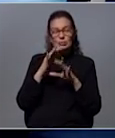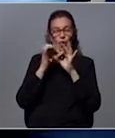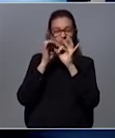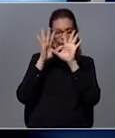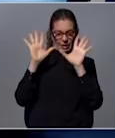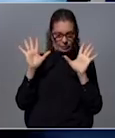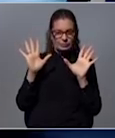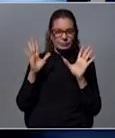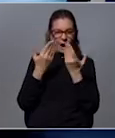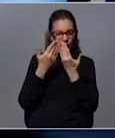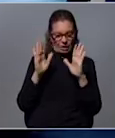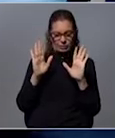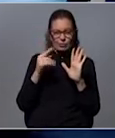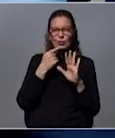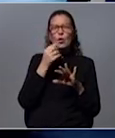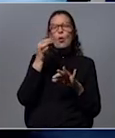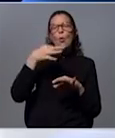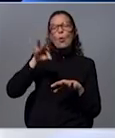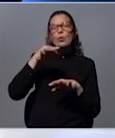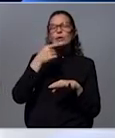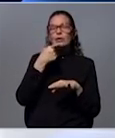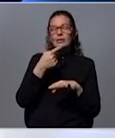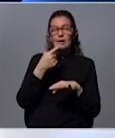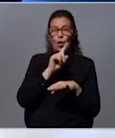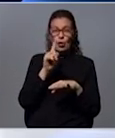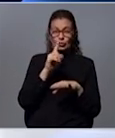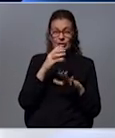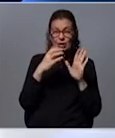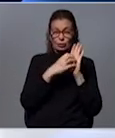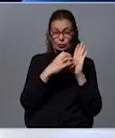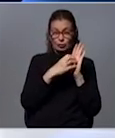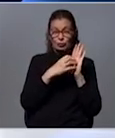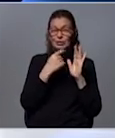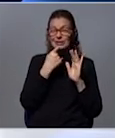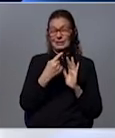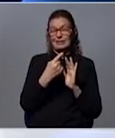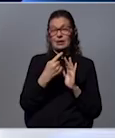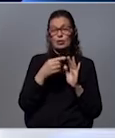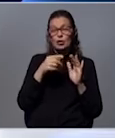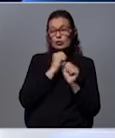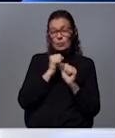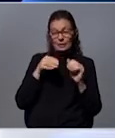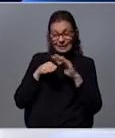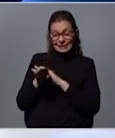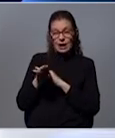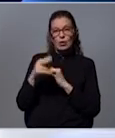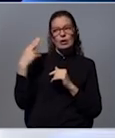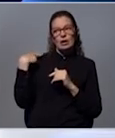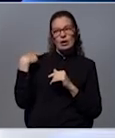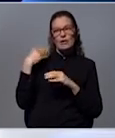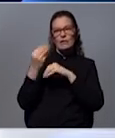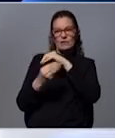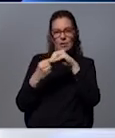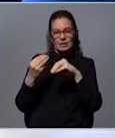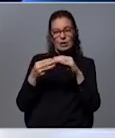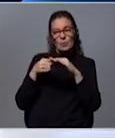lo que dice como el artículo de la constitución establece que de noche no se puede entrar con autorización del jefe de familia el jefe del hogar